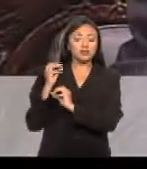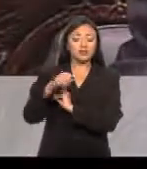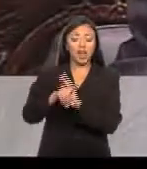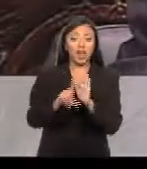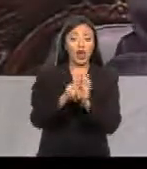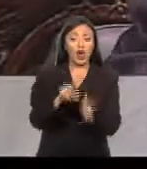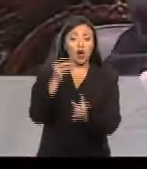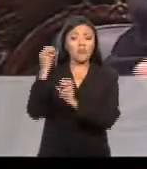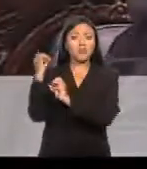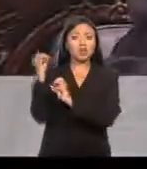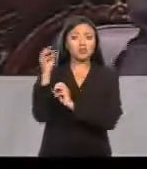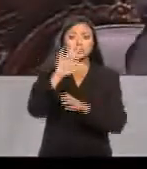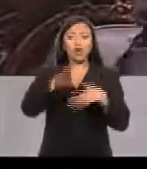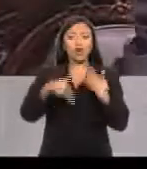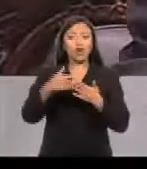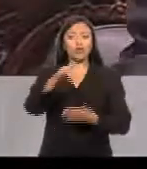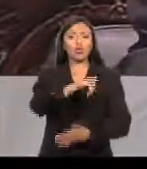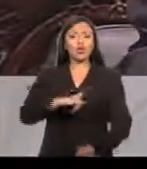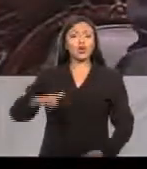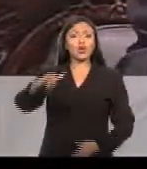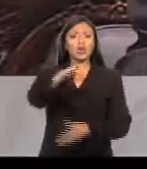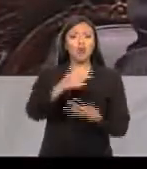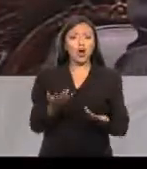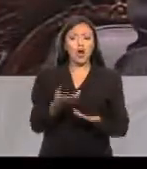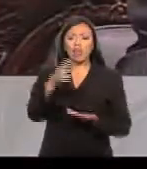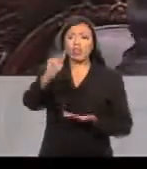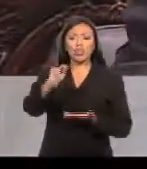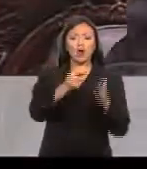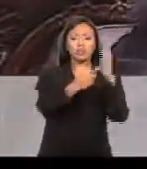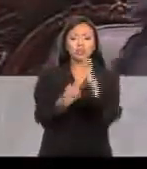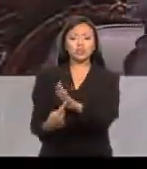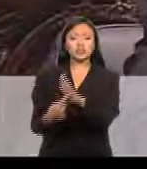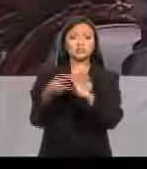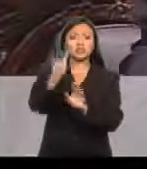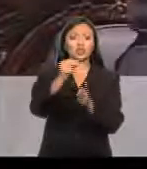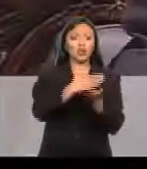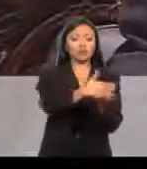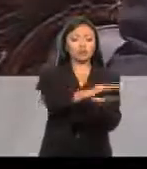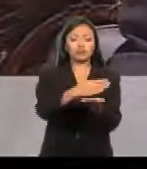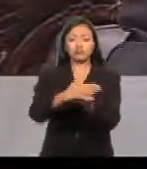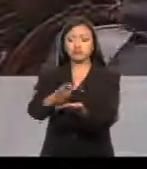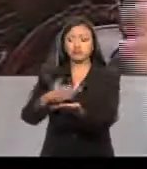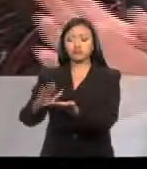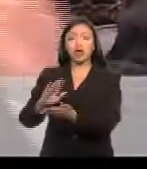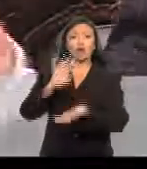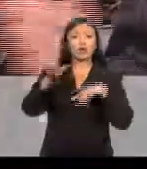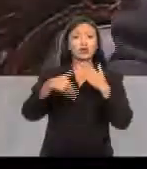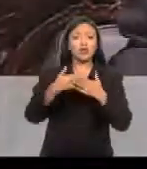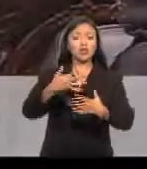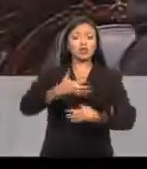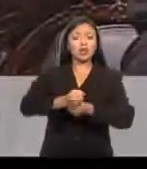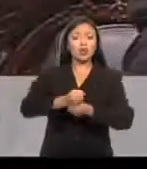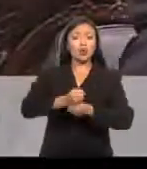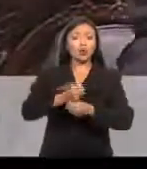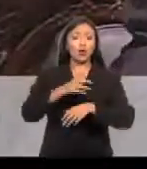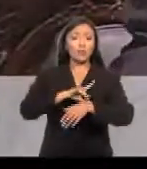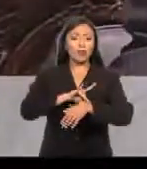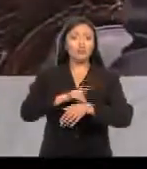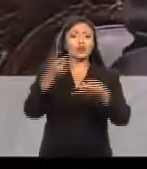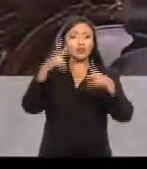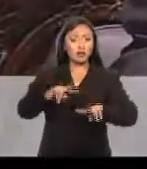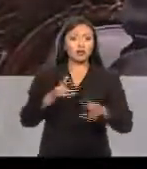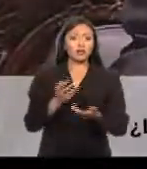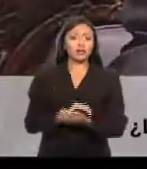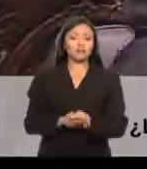todos a tratarles como iguales. Pero también no a excluirles en ningún sentido, hasta los seguros médicos